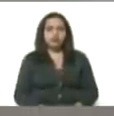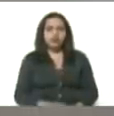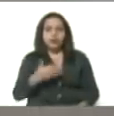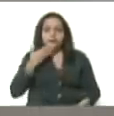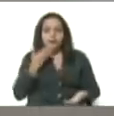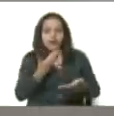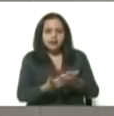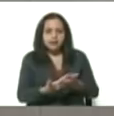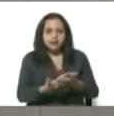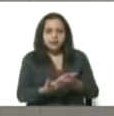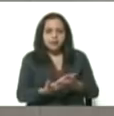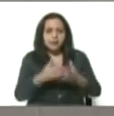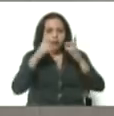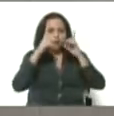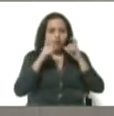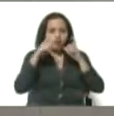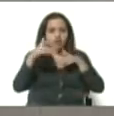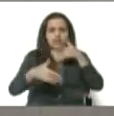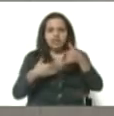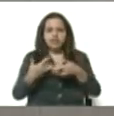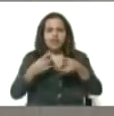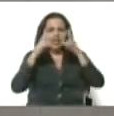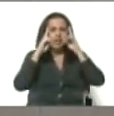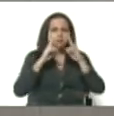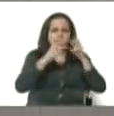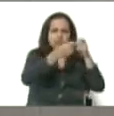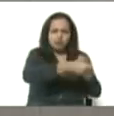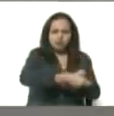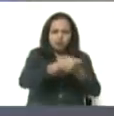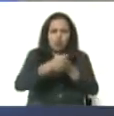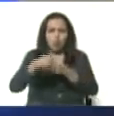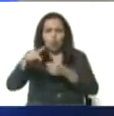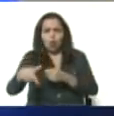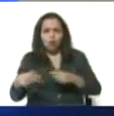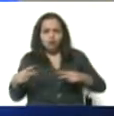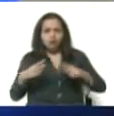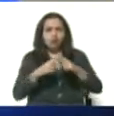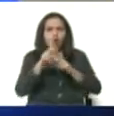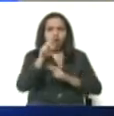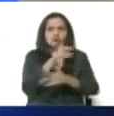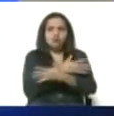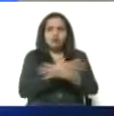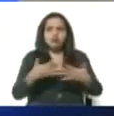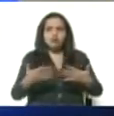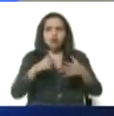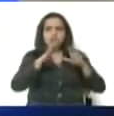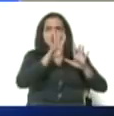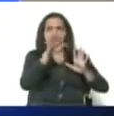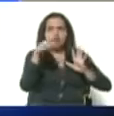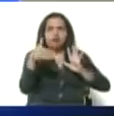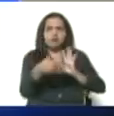pedir imágenes de las jornadas de desinfección. Hoy llegamos a